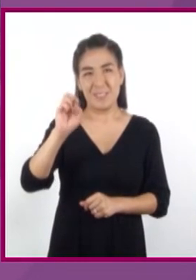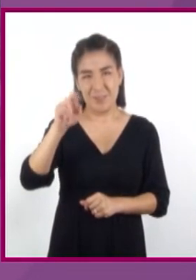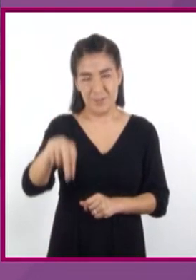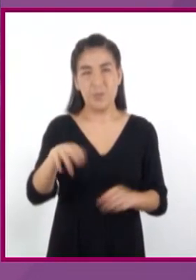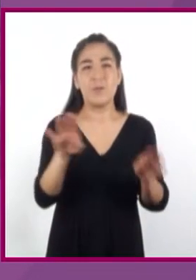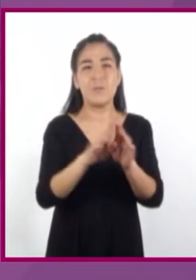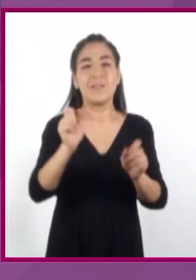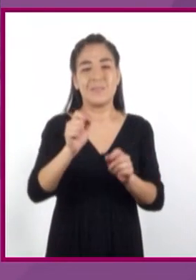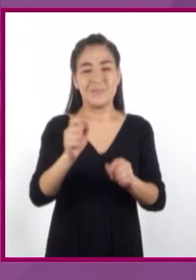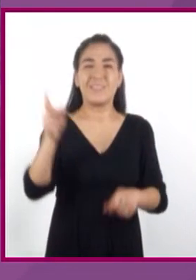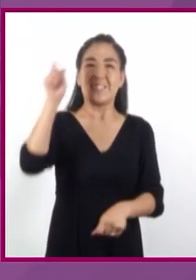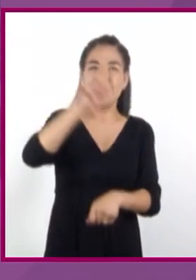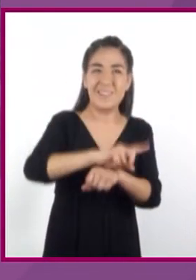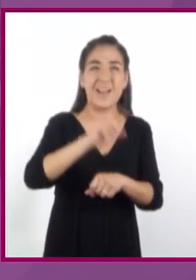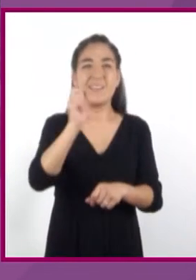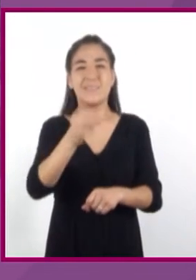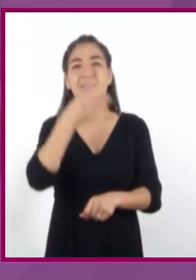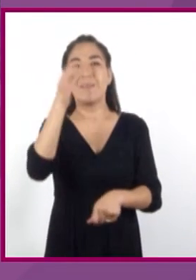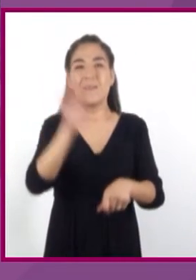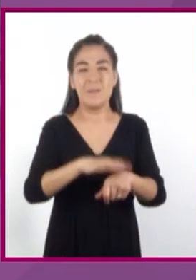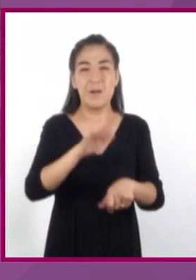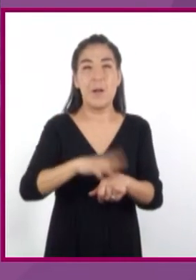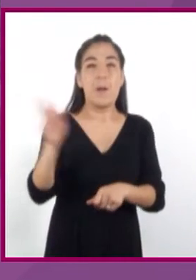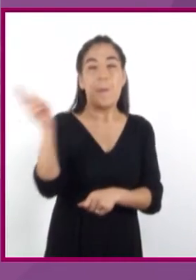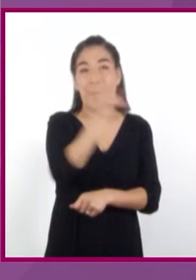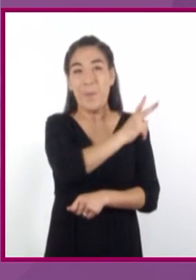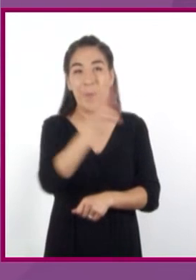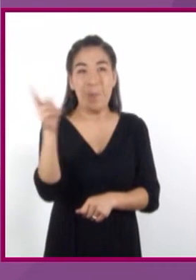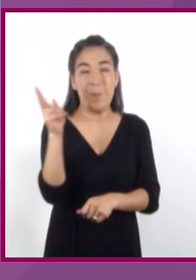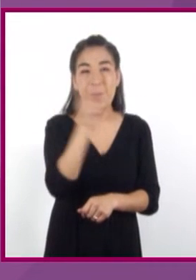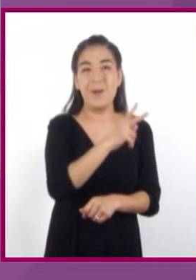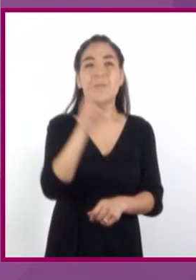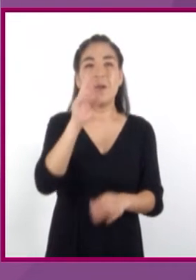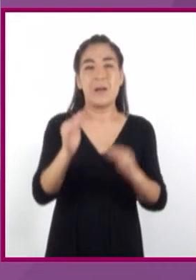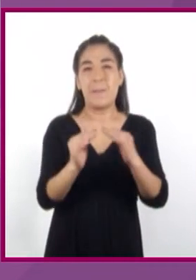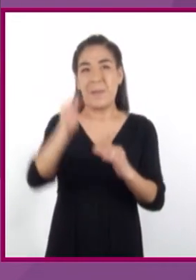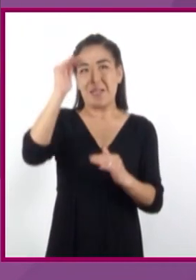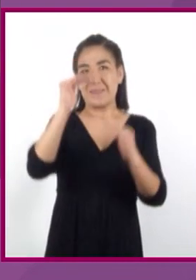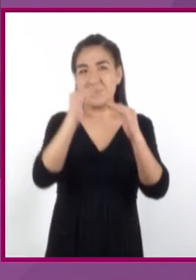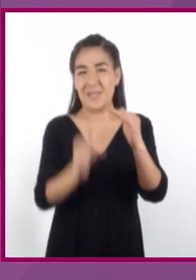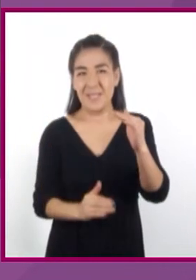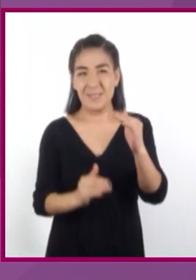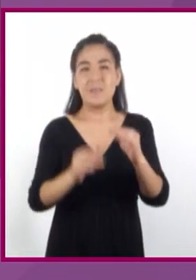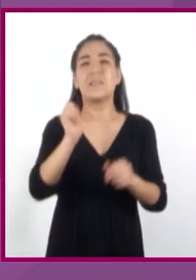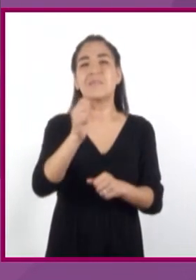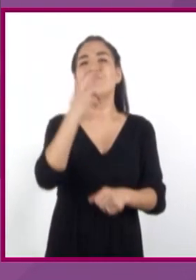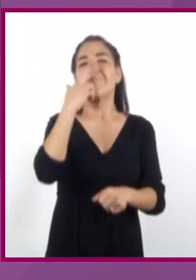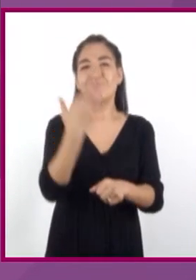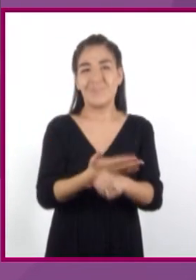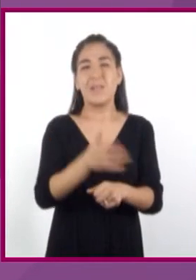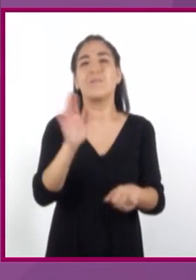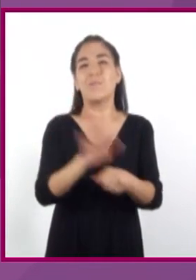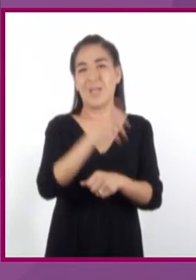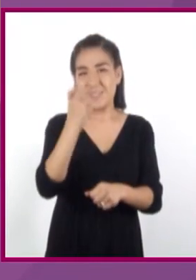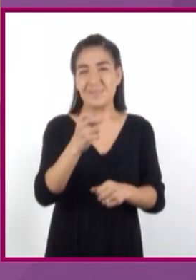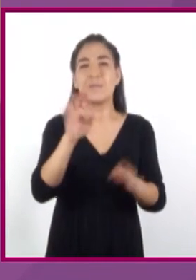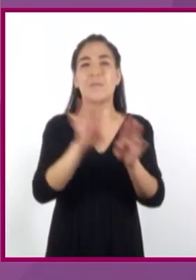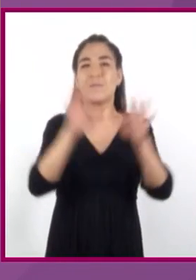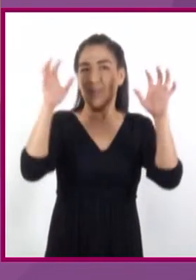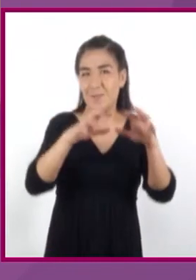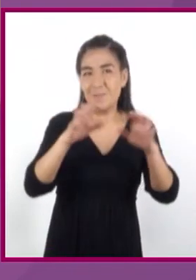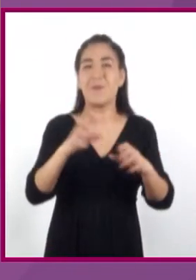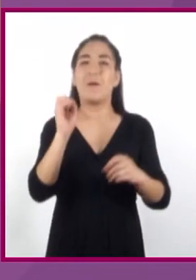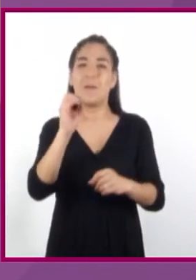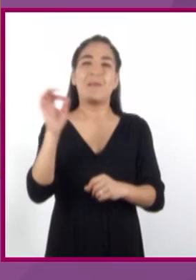aspectos meteorológicos, en donde las corrientes convectivas del aire suben y bajan y son responsables del clima.